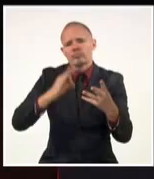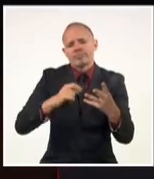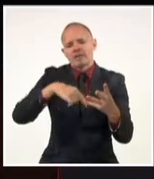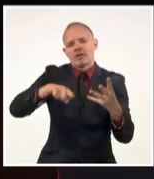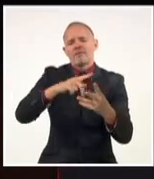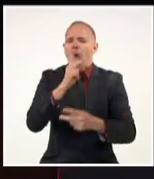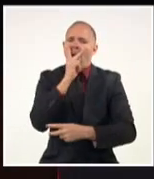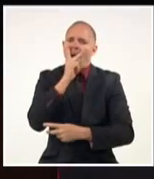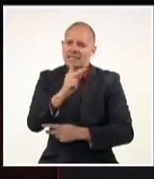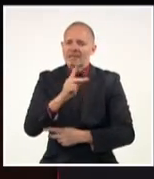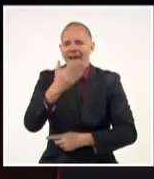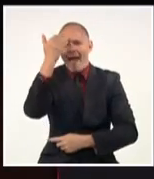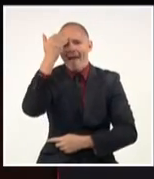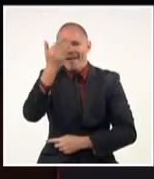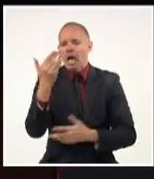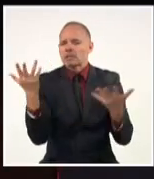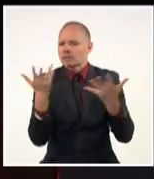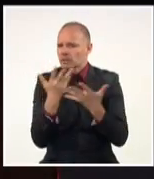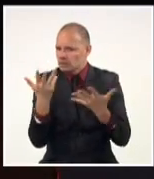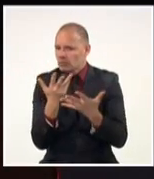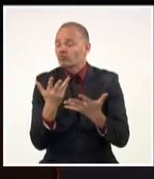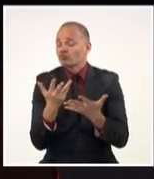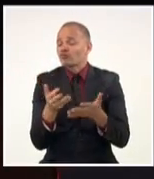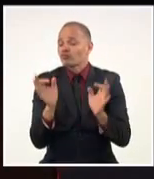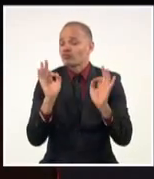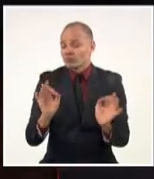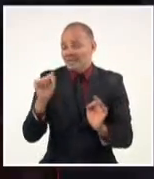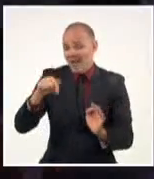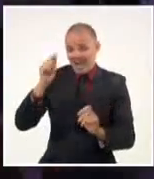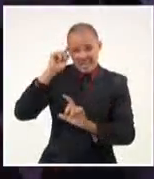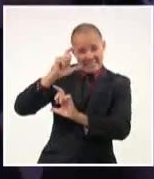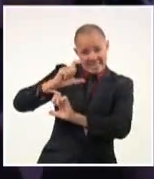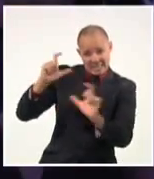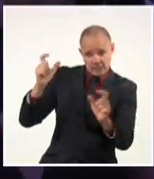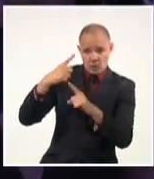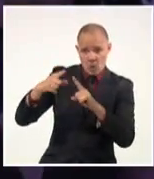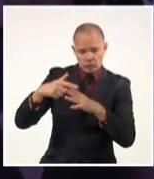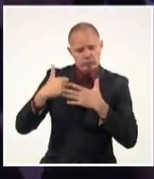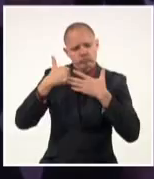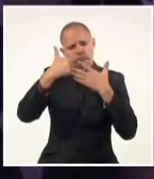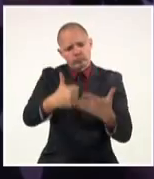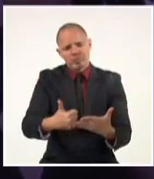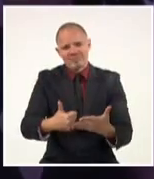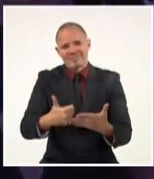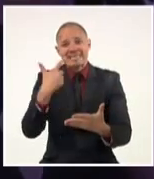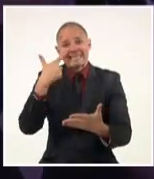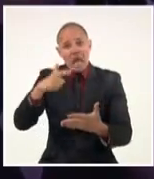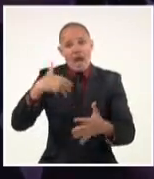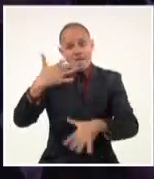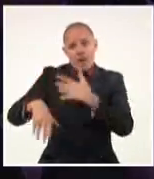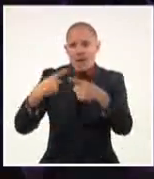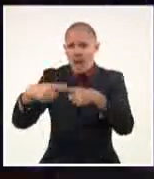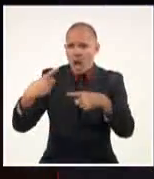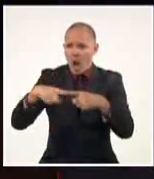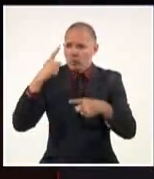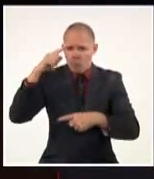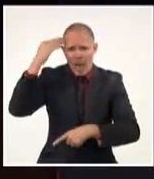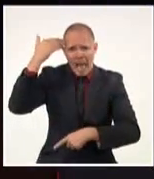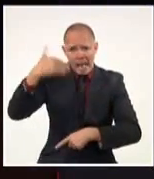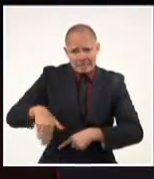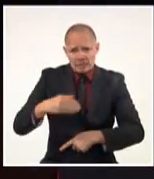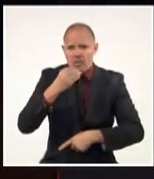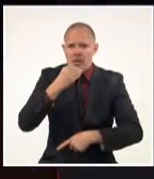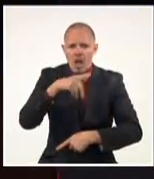aportes del talentoso ser nacional al esfuerzo por remontar los obstáculos que nos imponen el bloqueo,